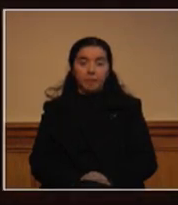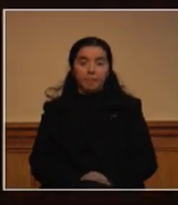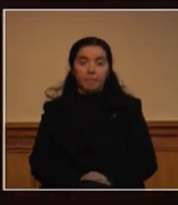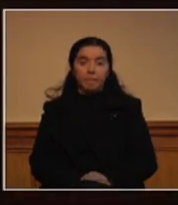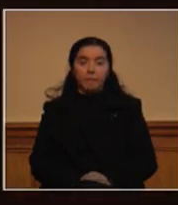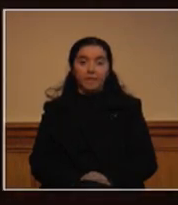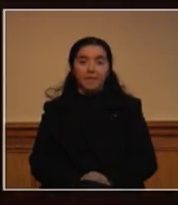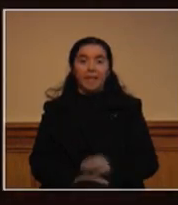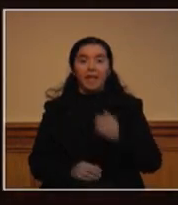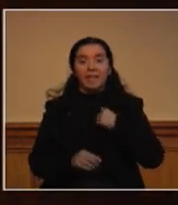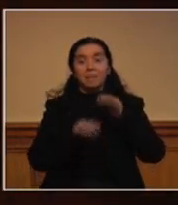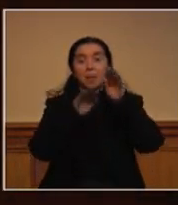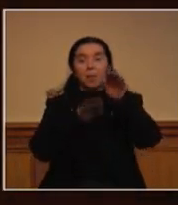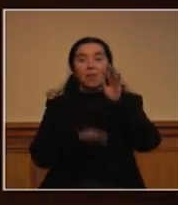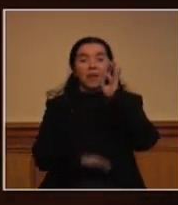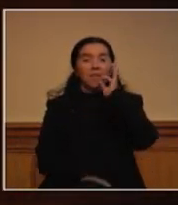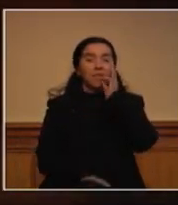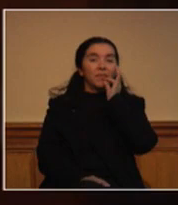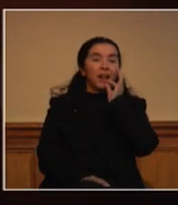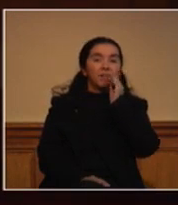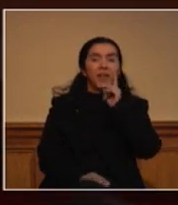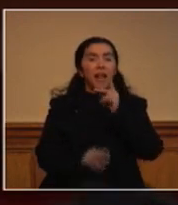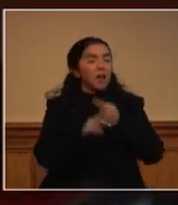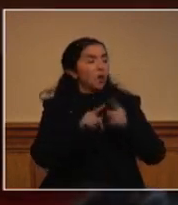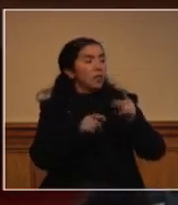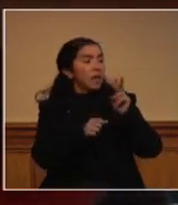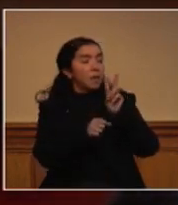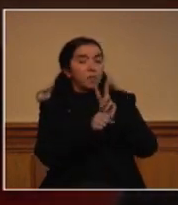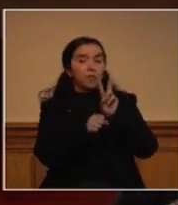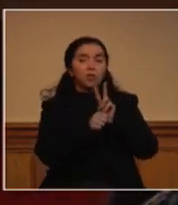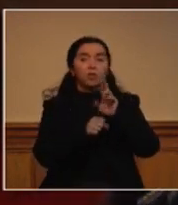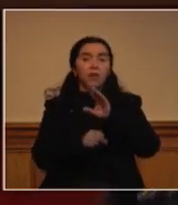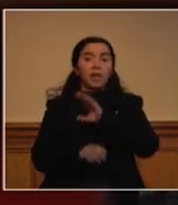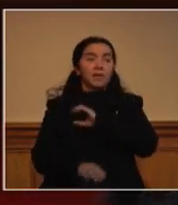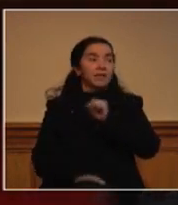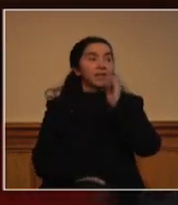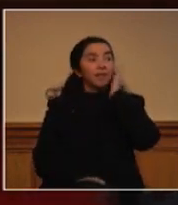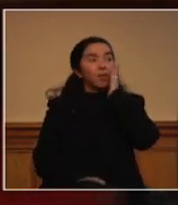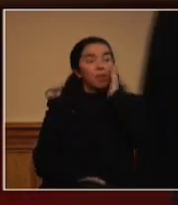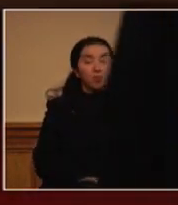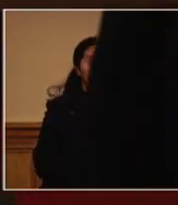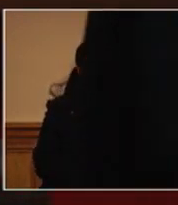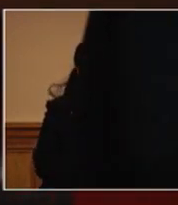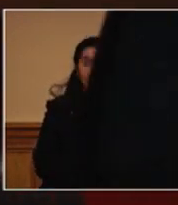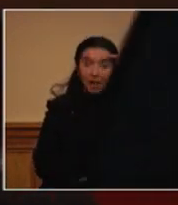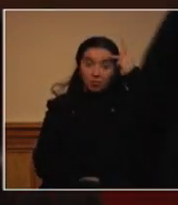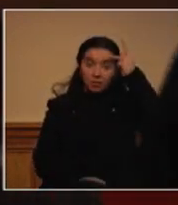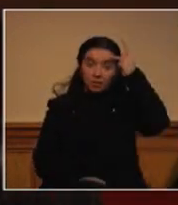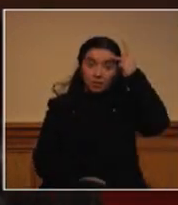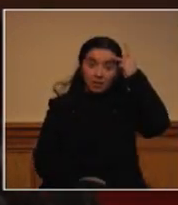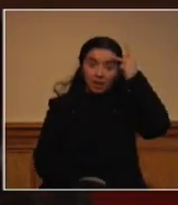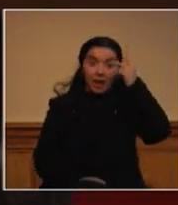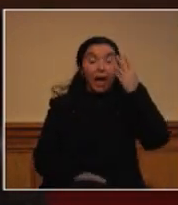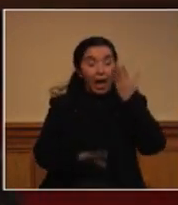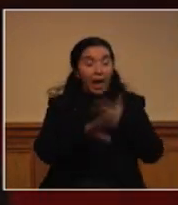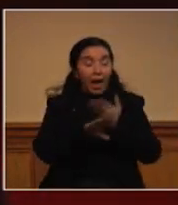Aquí me va a poder apoyar Bárbara y hay una profe también del Santiago Apóstol, María José, ahí. Así que